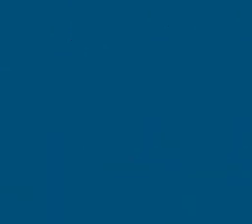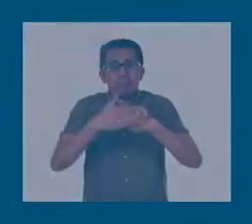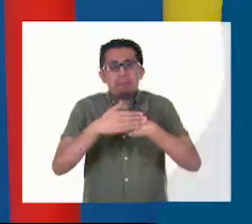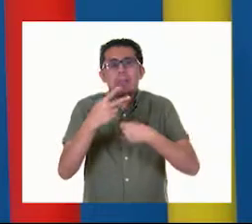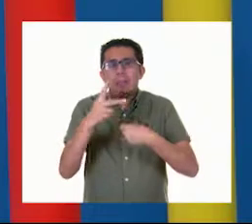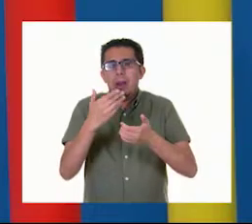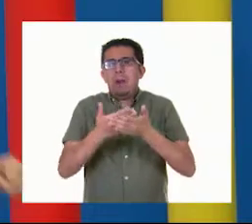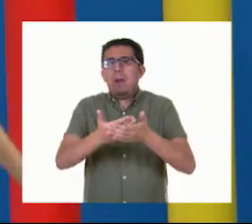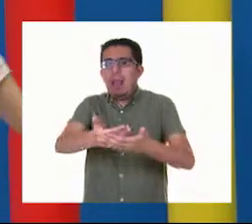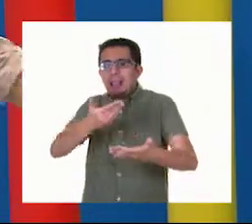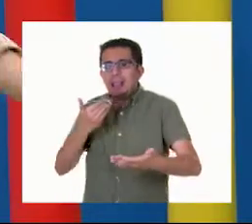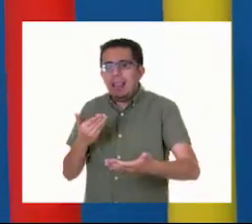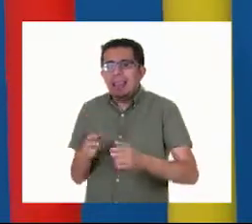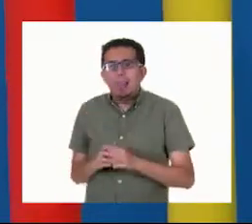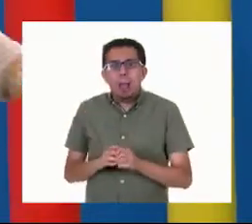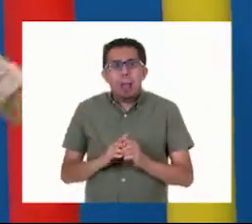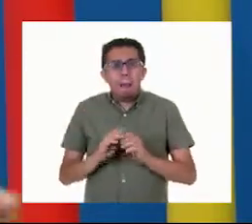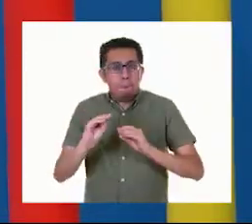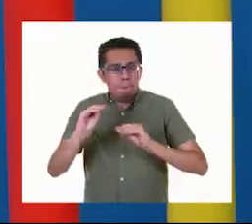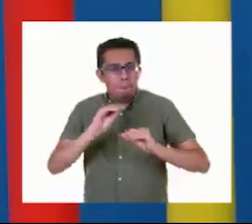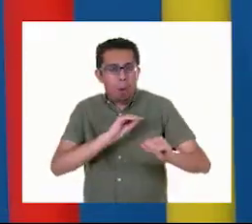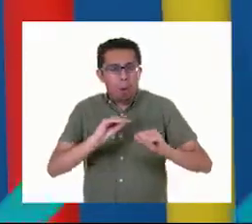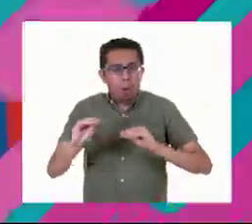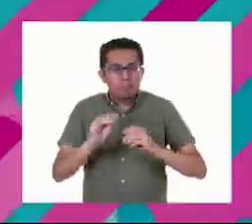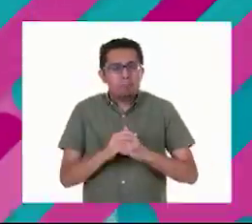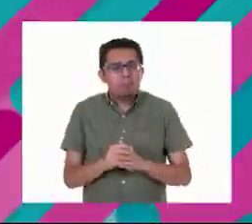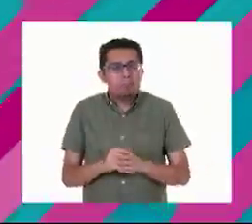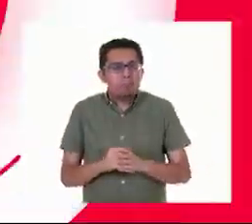Pero antes, vamos a movernos un poco.